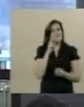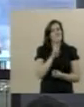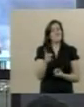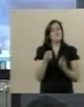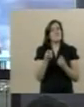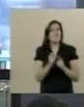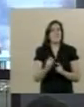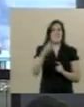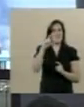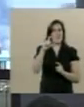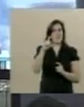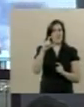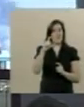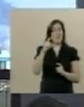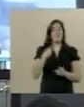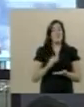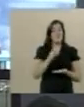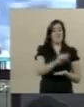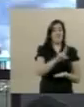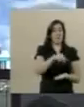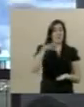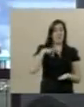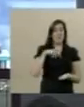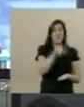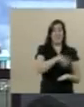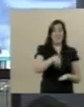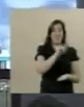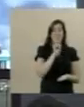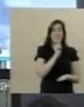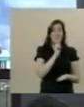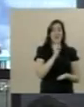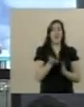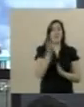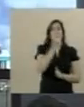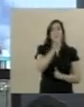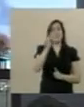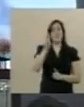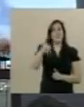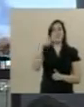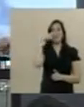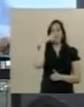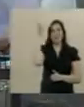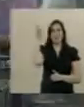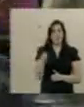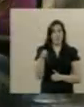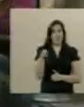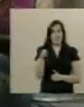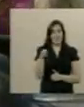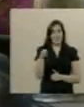la asignación tendrá un incremento del 22,7%, lo que llevará